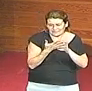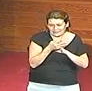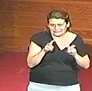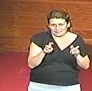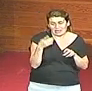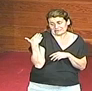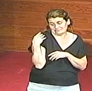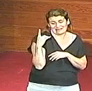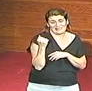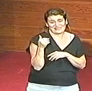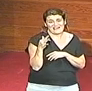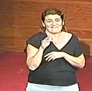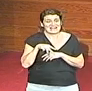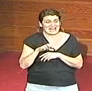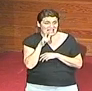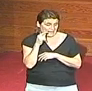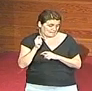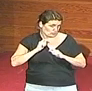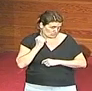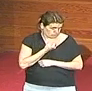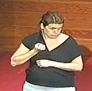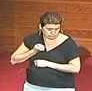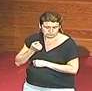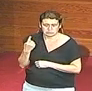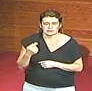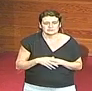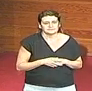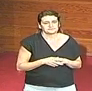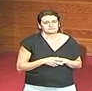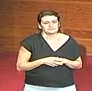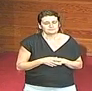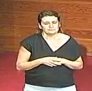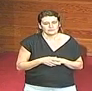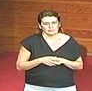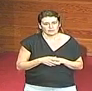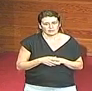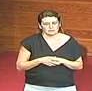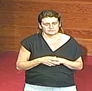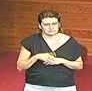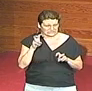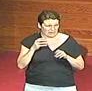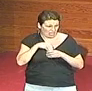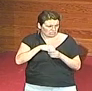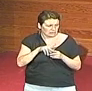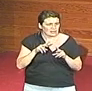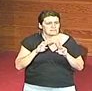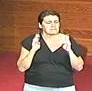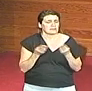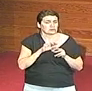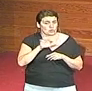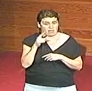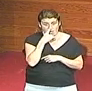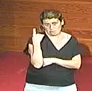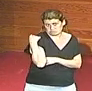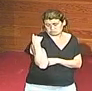Daphne Caruana y de los periodistas asesinados, de la legislación, hice también un podcast para el Parlamento Europeo el año pasado.